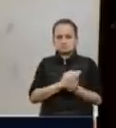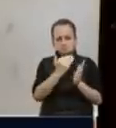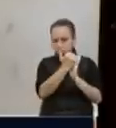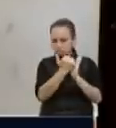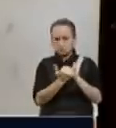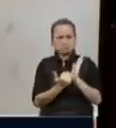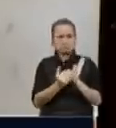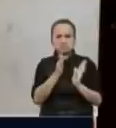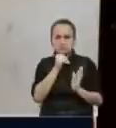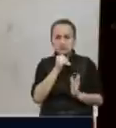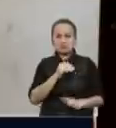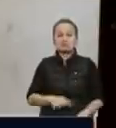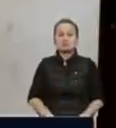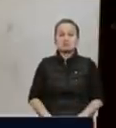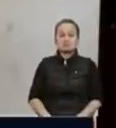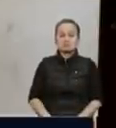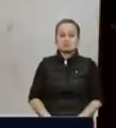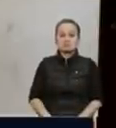En realidad,